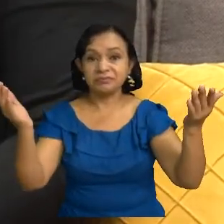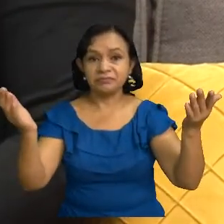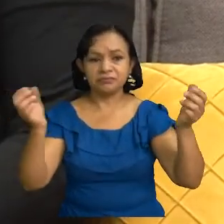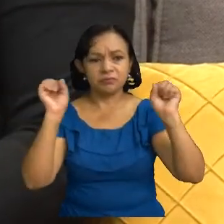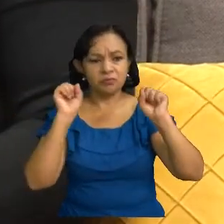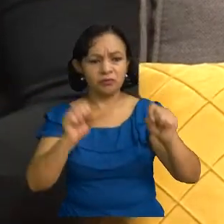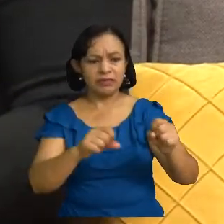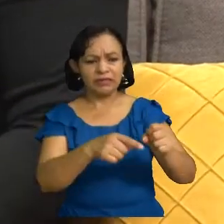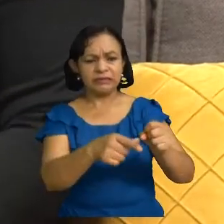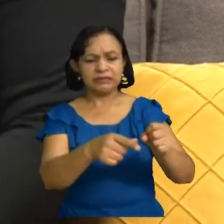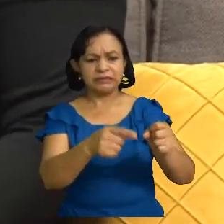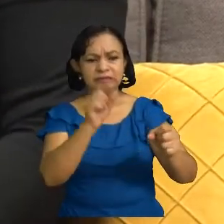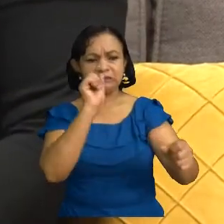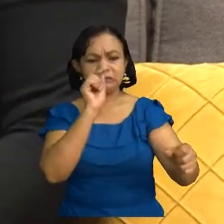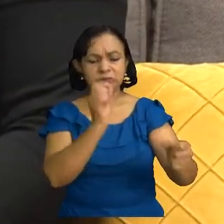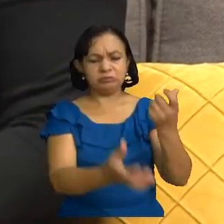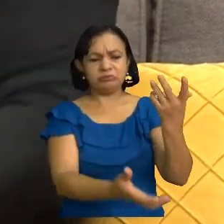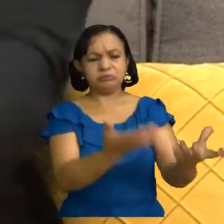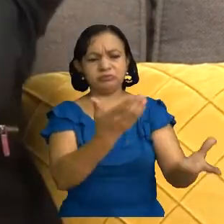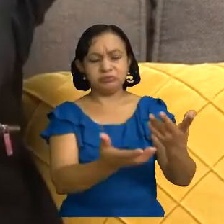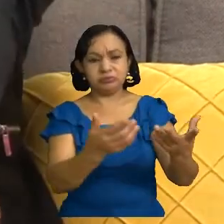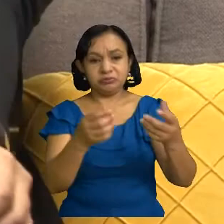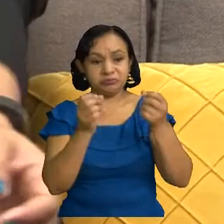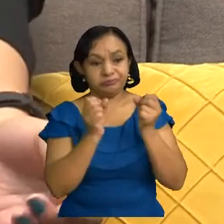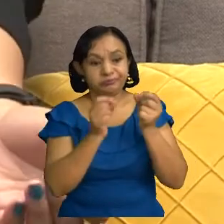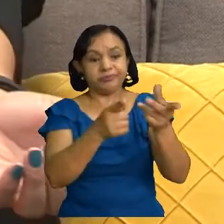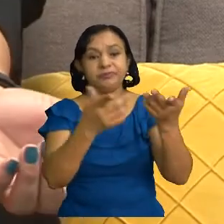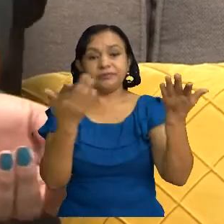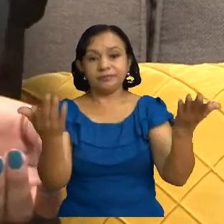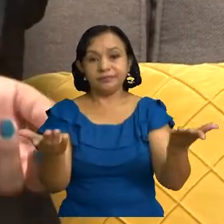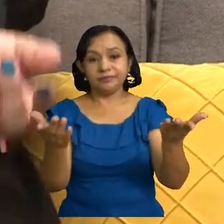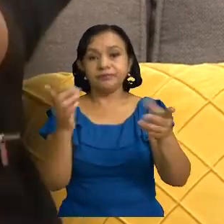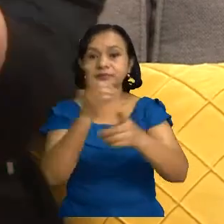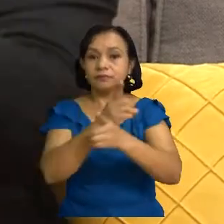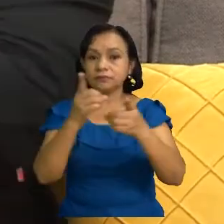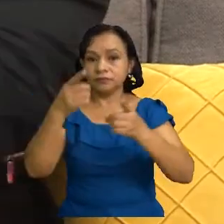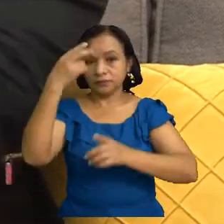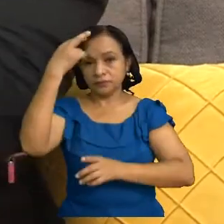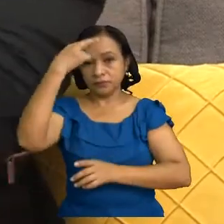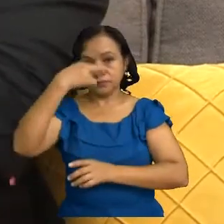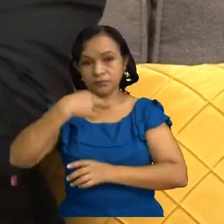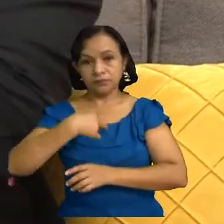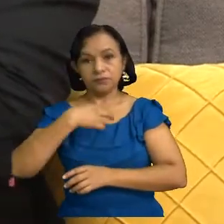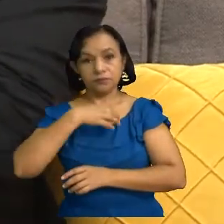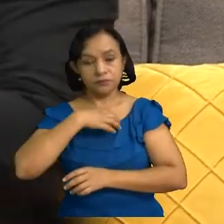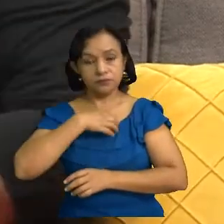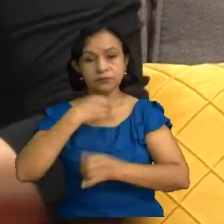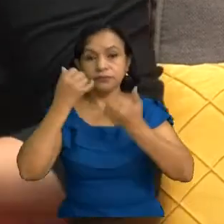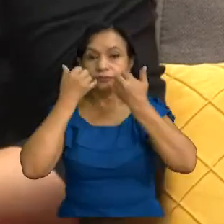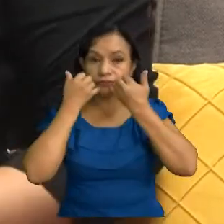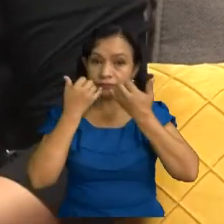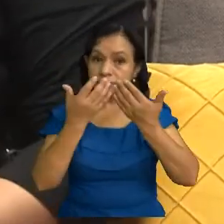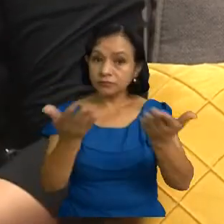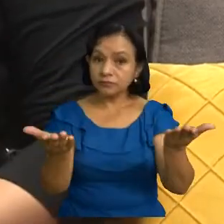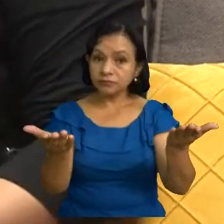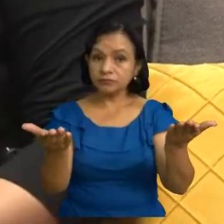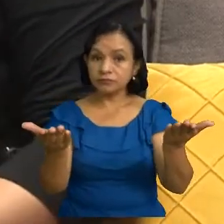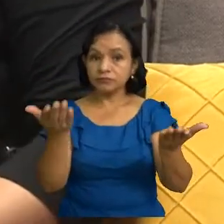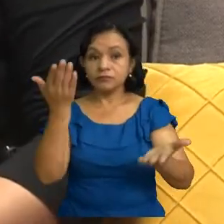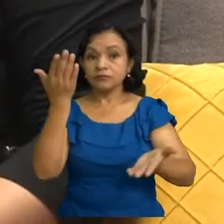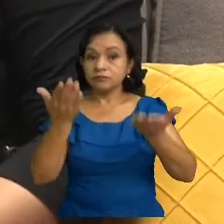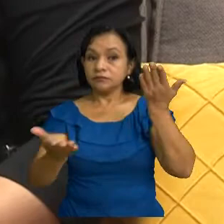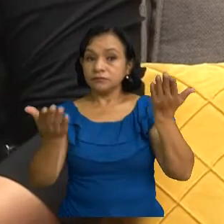que se pueda dar un evento como este pero aquí tenemos que ser muy responsable con la información porque de repente